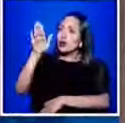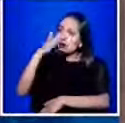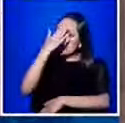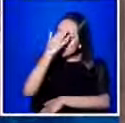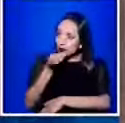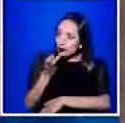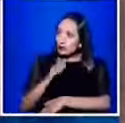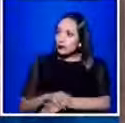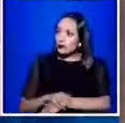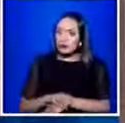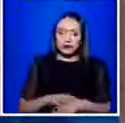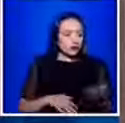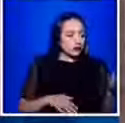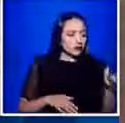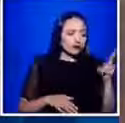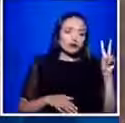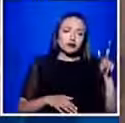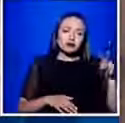Buenos días.